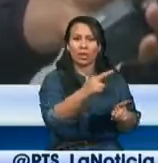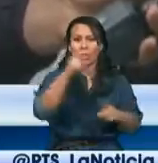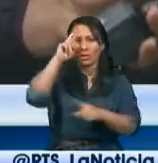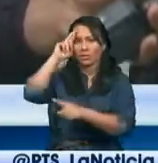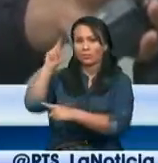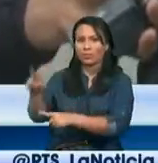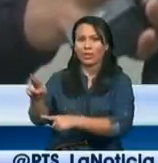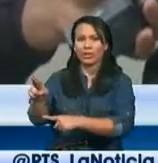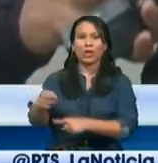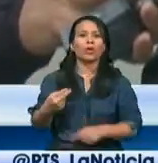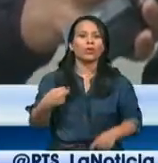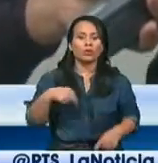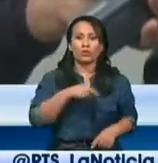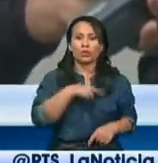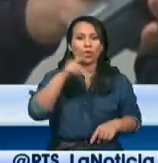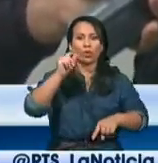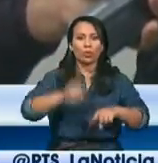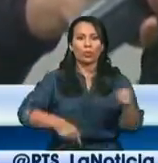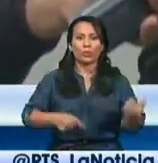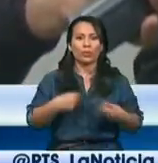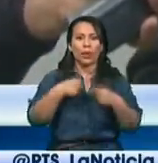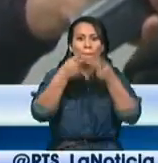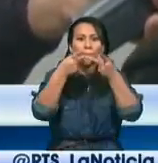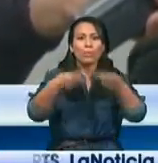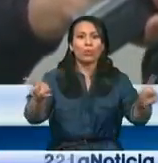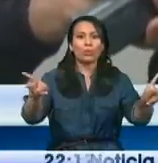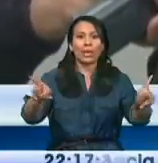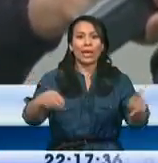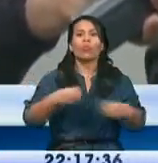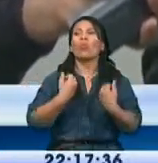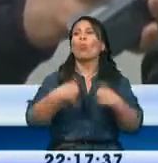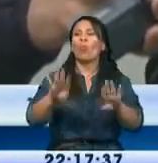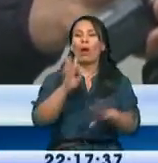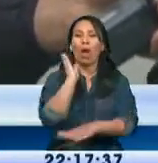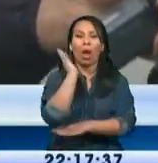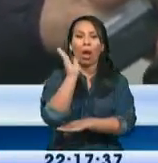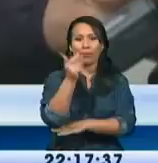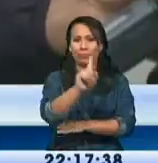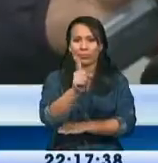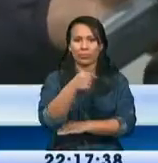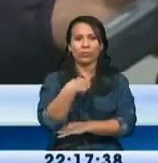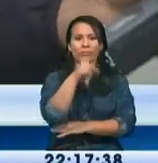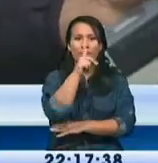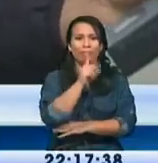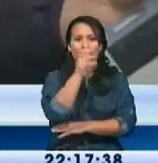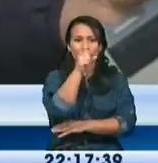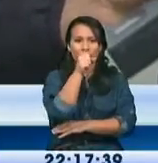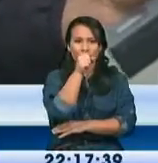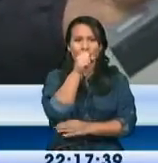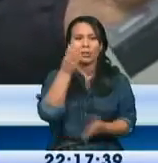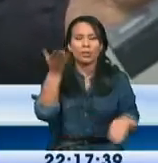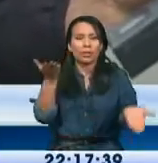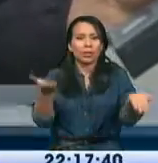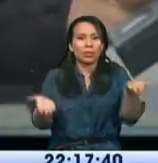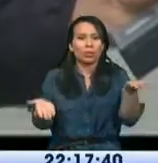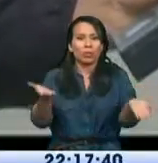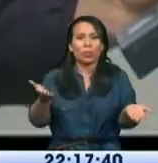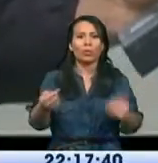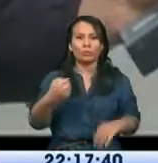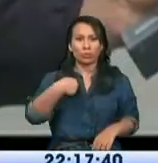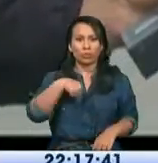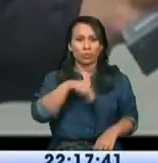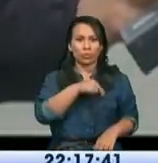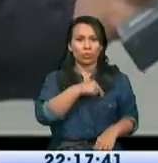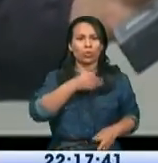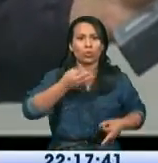contradicción, puesto que no podemos nosotros dar ningún tipo de declaración, pero sí queremos dejar muy en claro de que la imparcialidad de parte de este juzgador